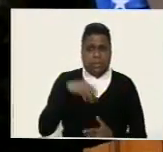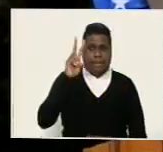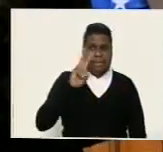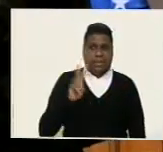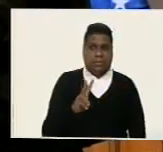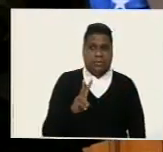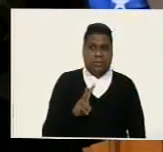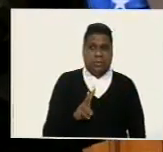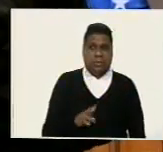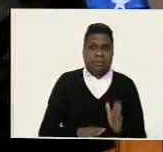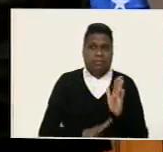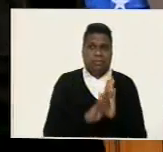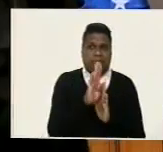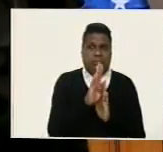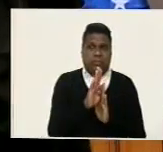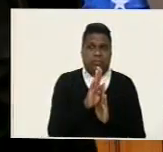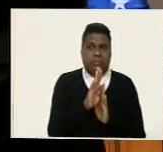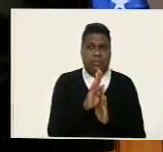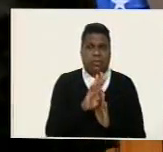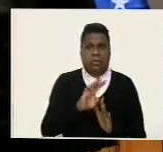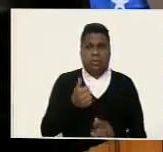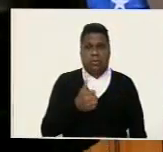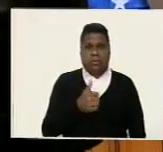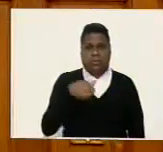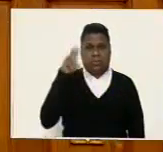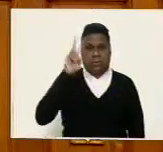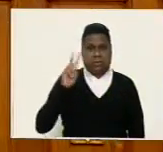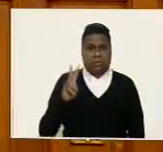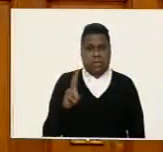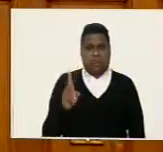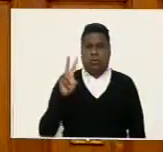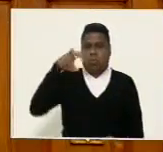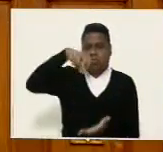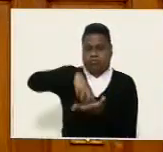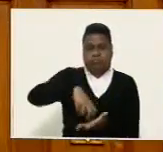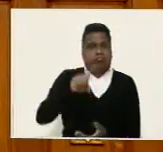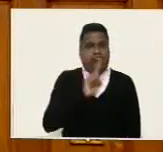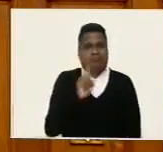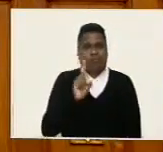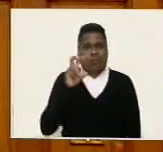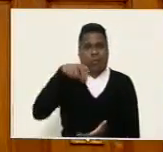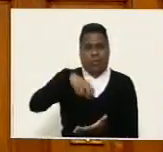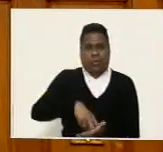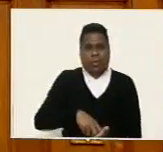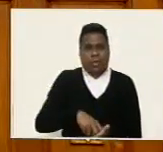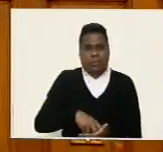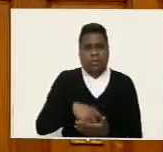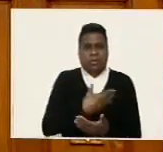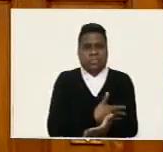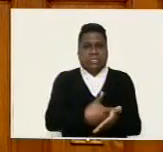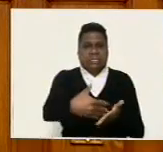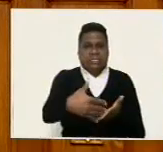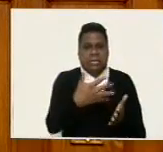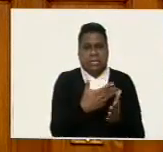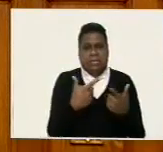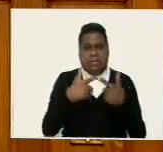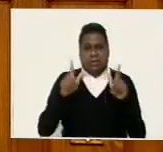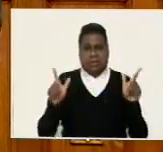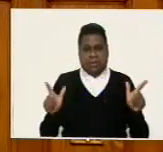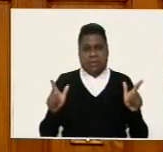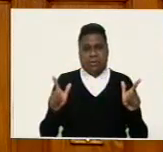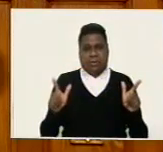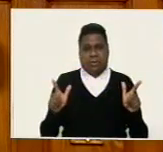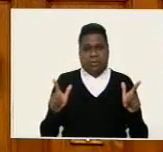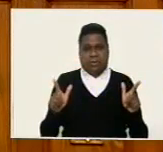rumbo, porque los venezolanos y las venezolanas no nos arrodillamos. Tenemos sangre de libertadores, tenemos